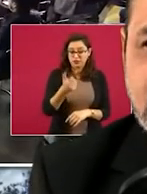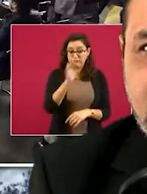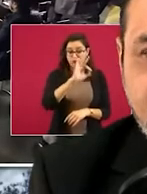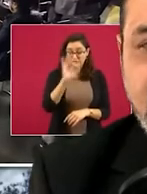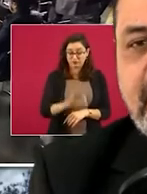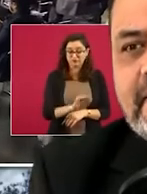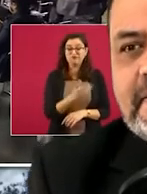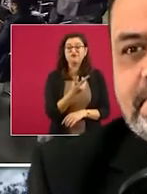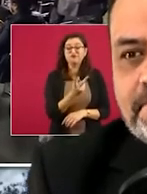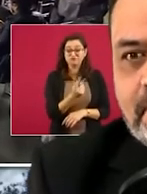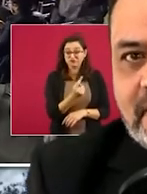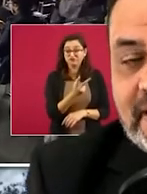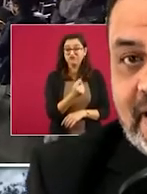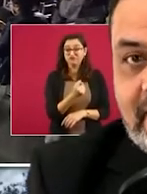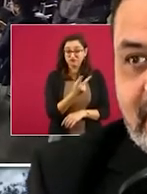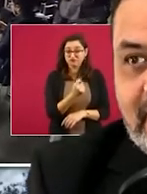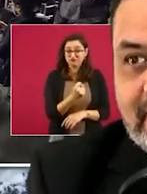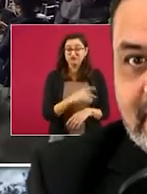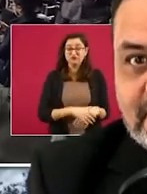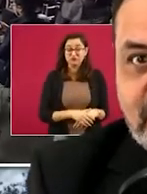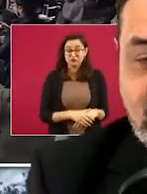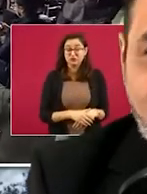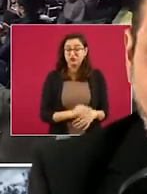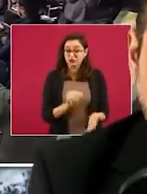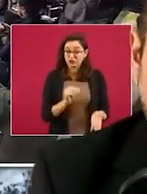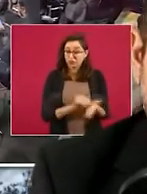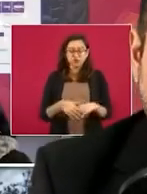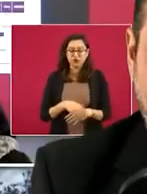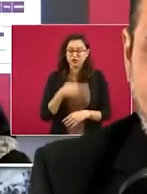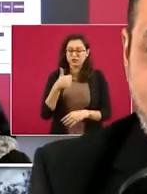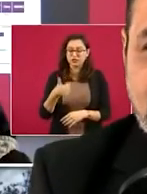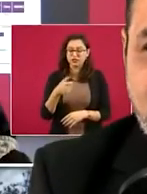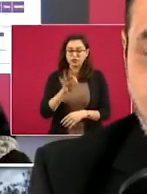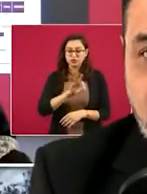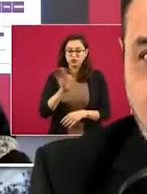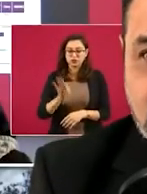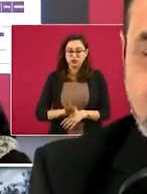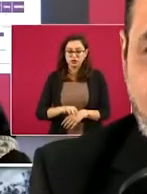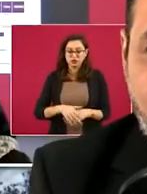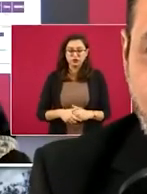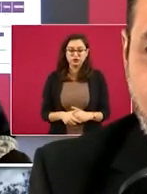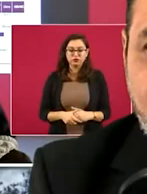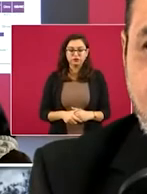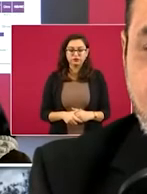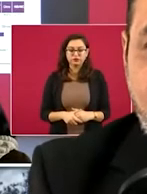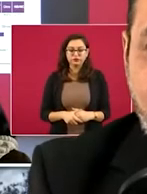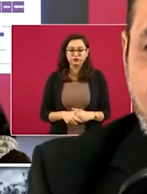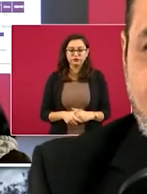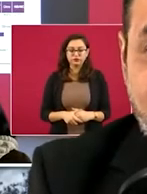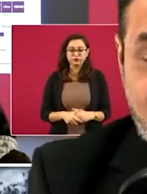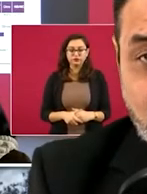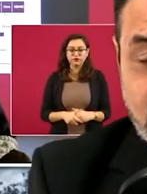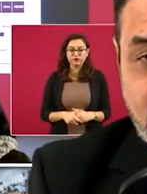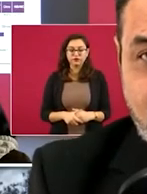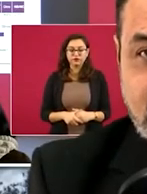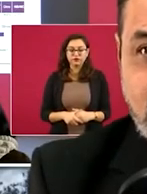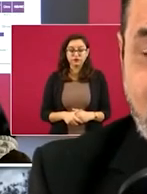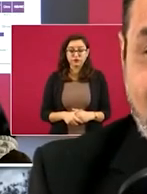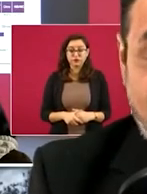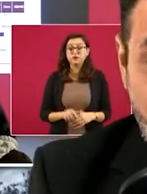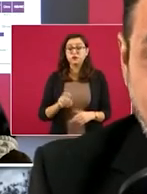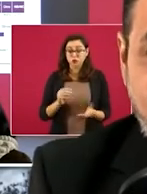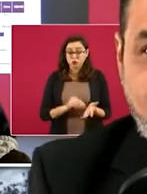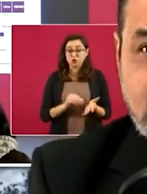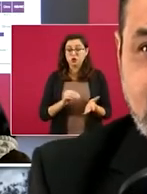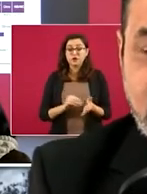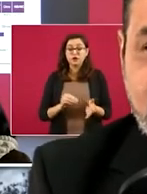es decir de cada diez mexicanos seis estarían diciendo que están a favor traducido esto